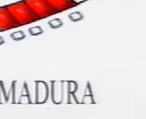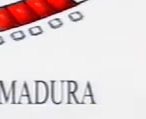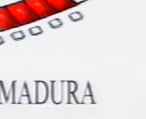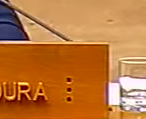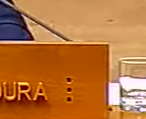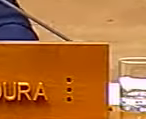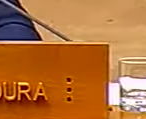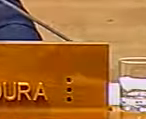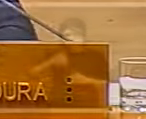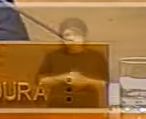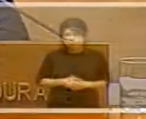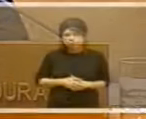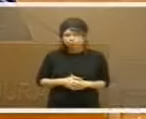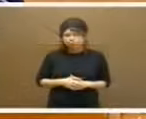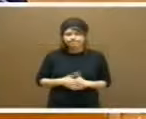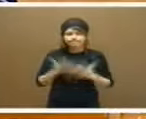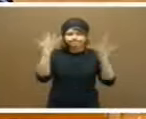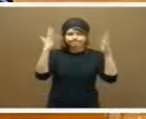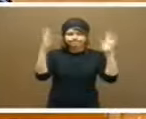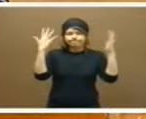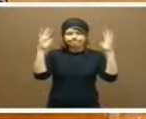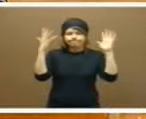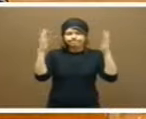de impulso.